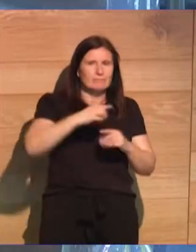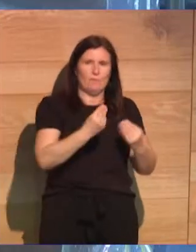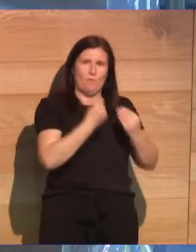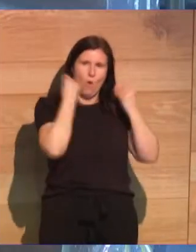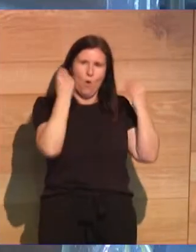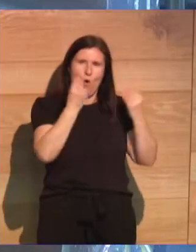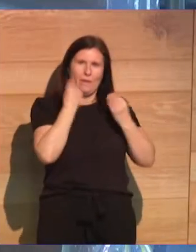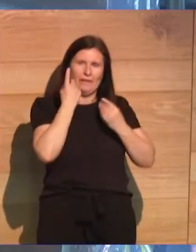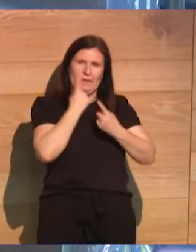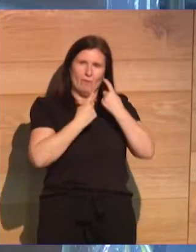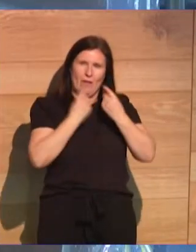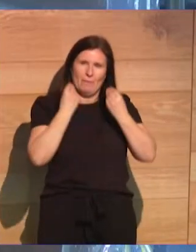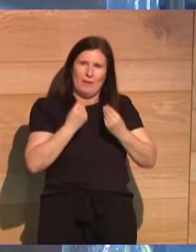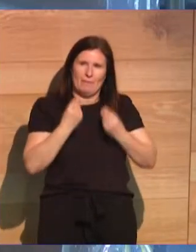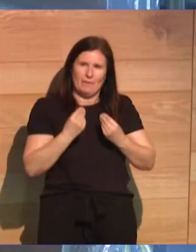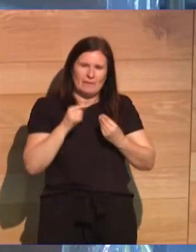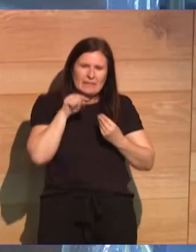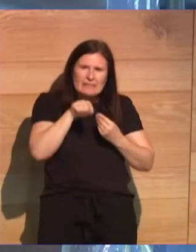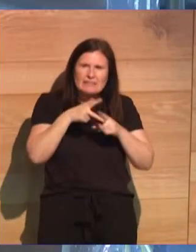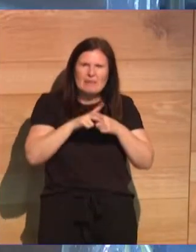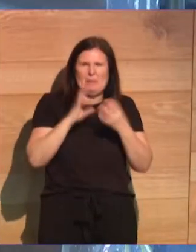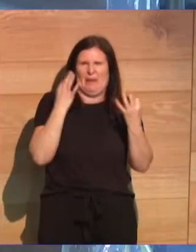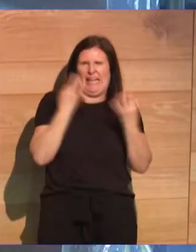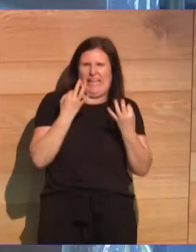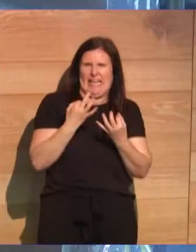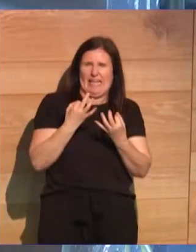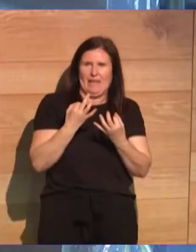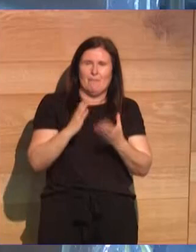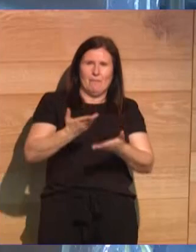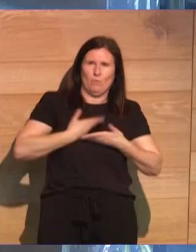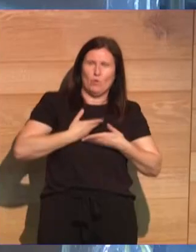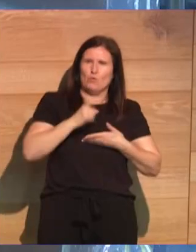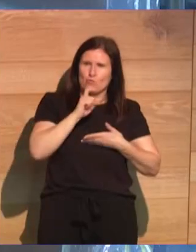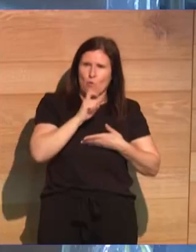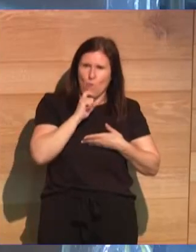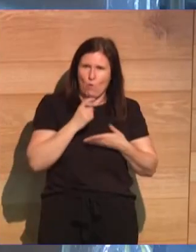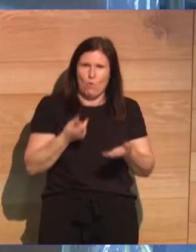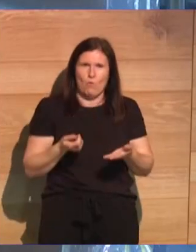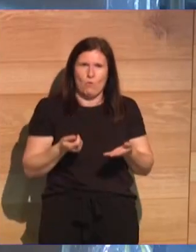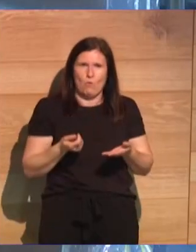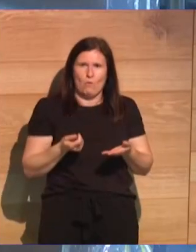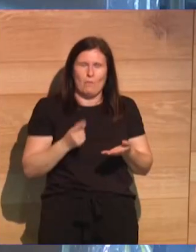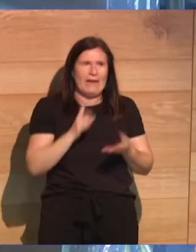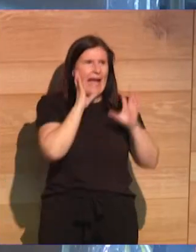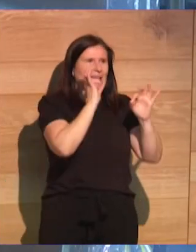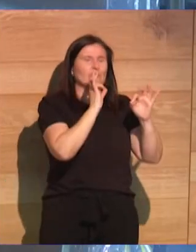entendamos bien ese para qué sirve esto y cómo me puede ayudar y mitigar pues, los riesgos que tiene, ¿no? Claro, al